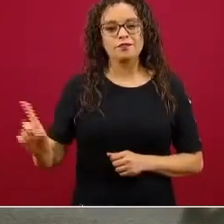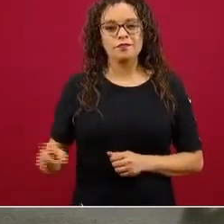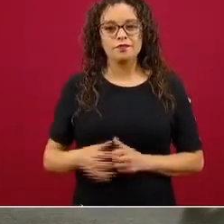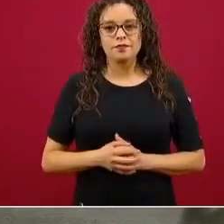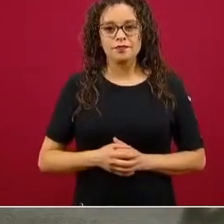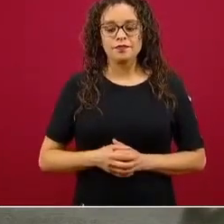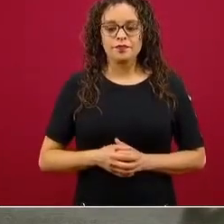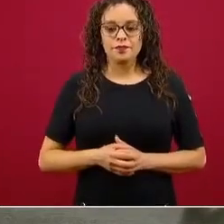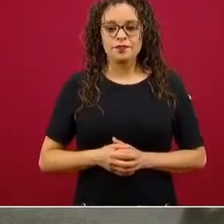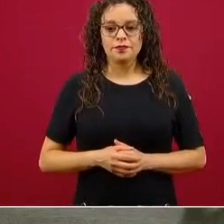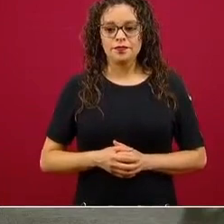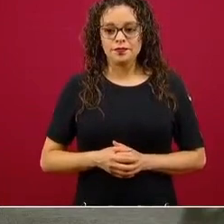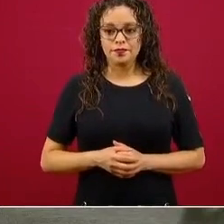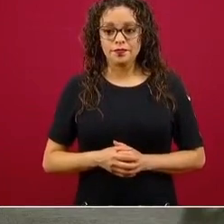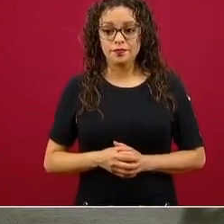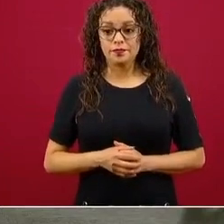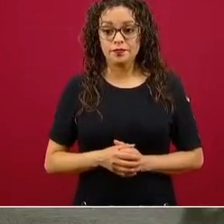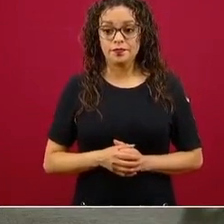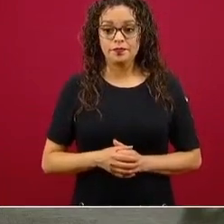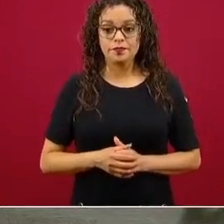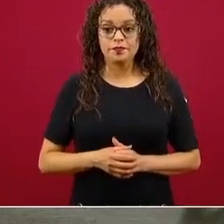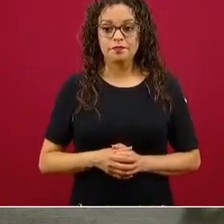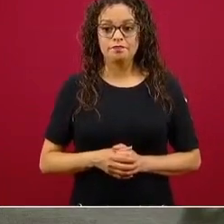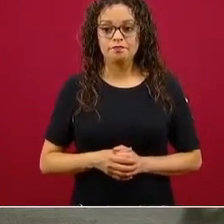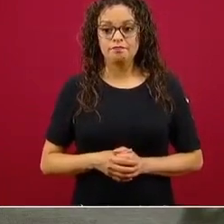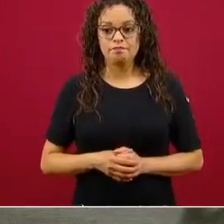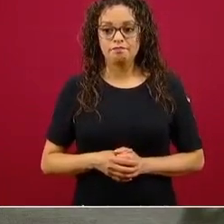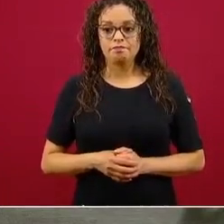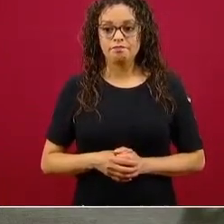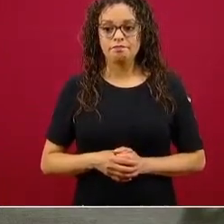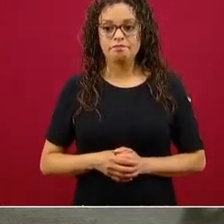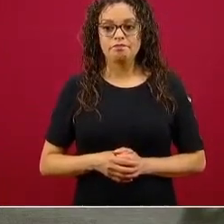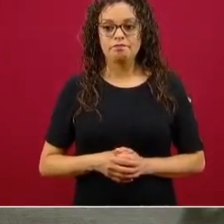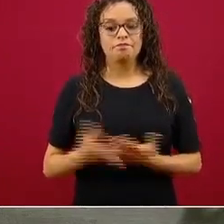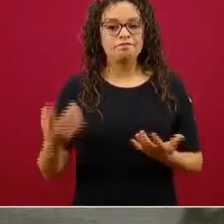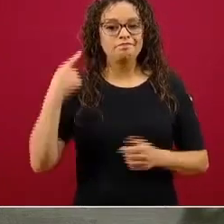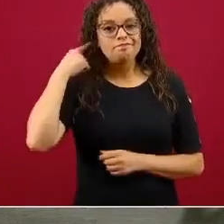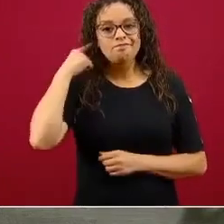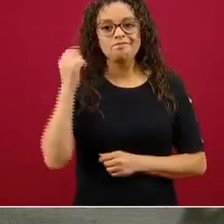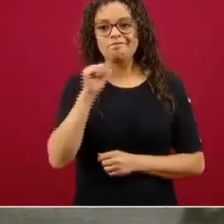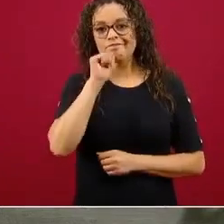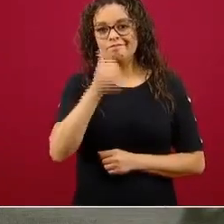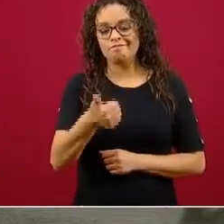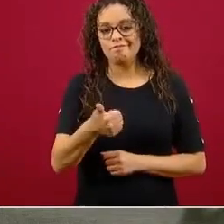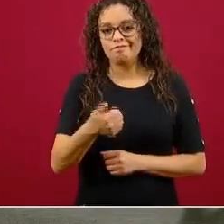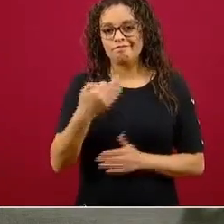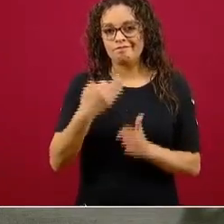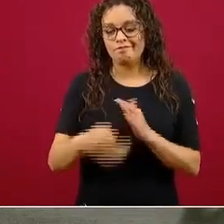¿La buscamos? De hecho está en la curva, en la